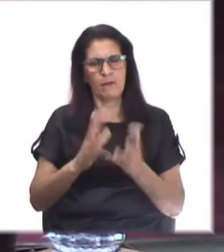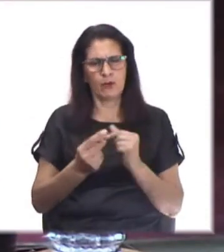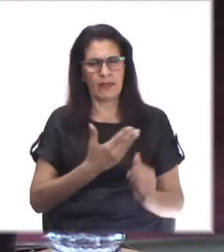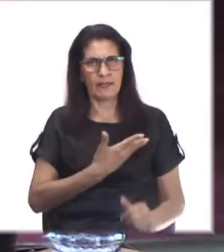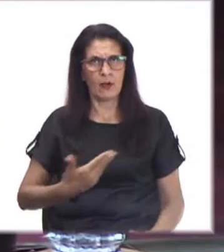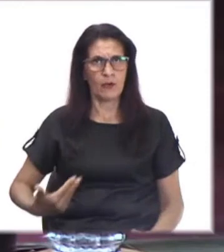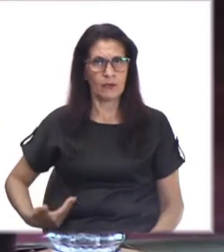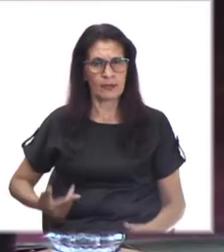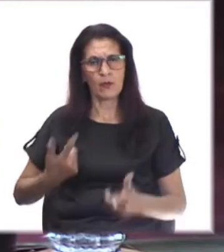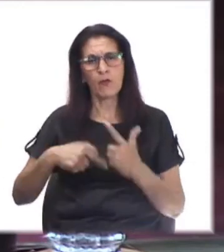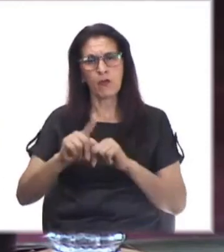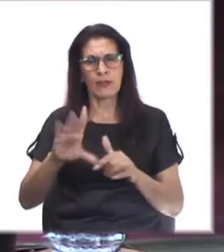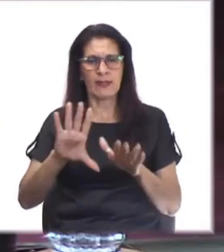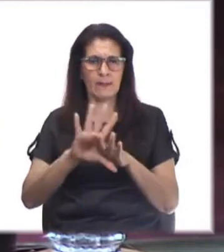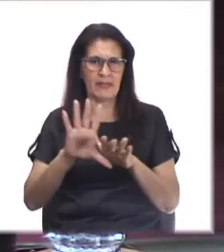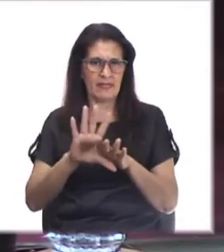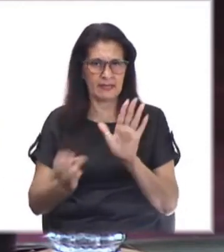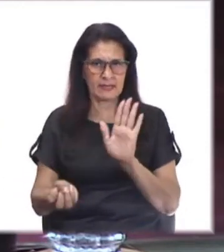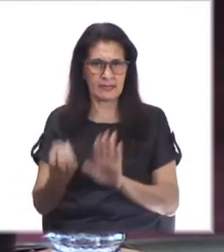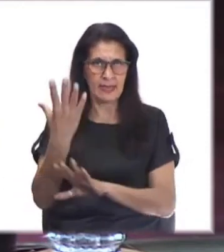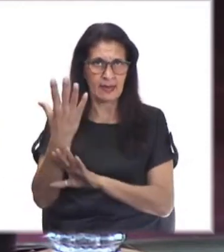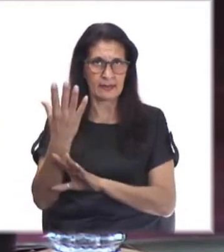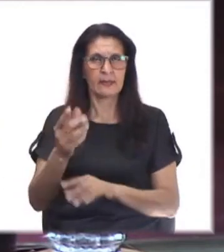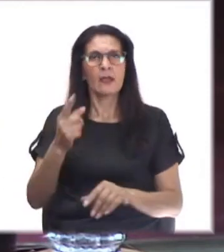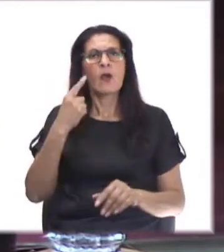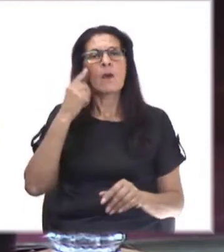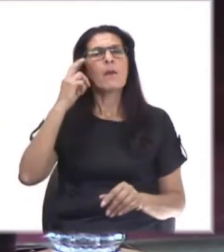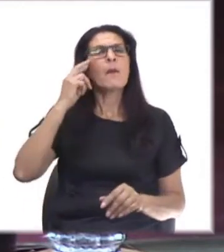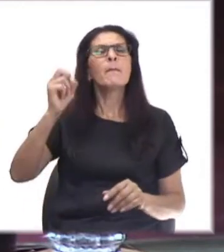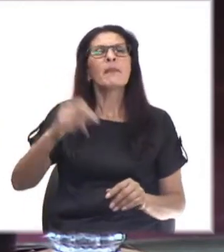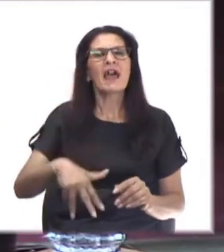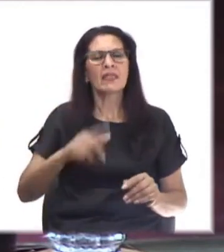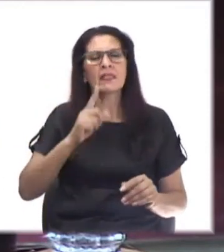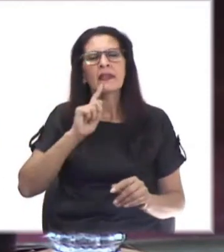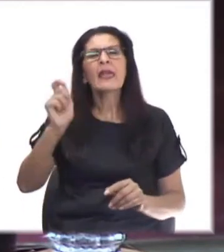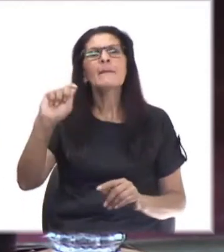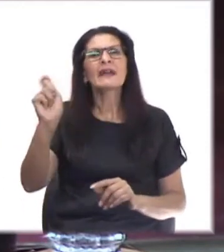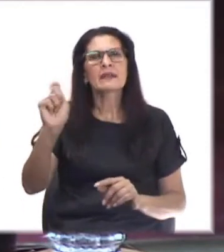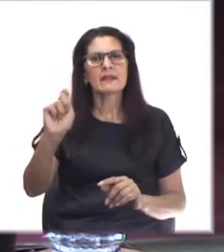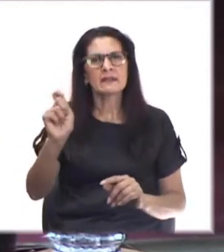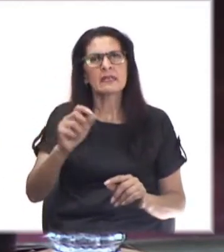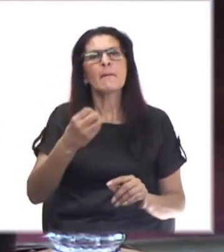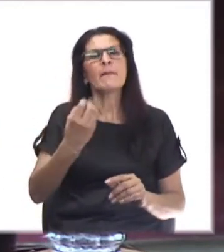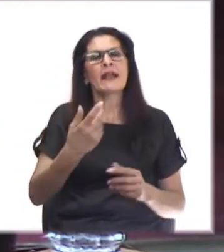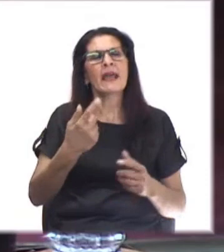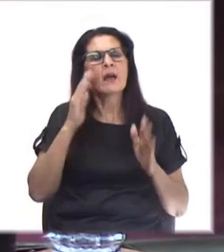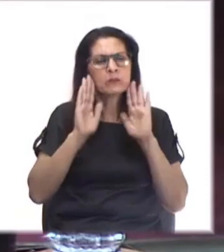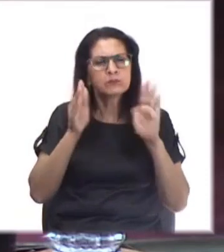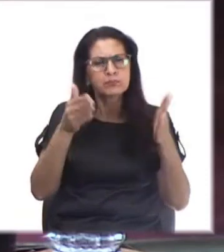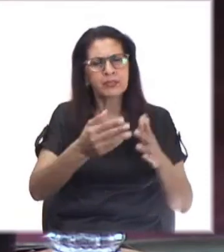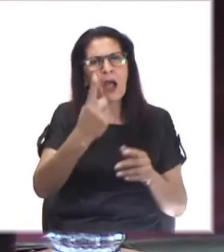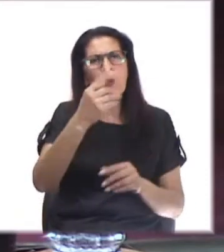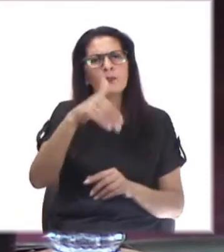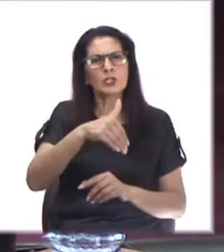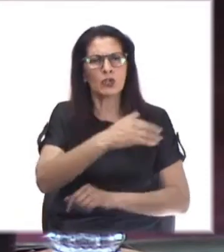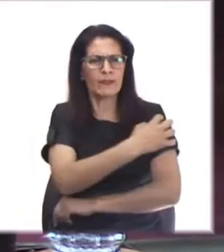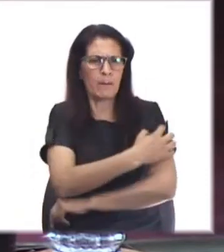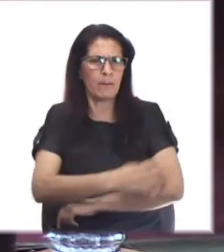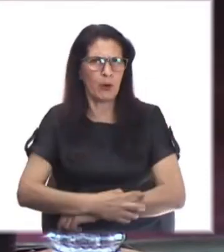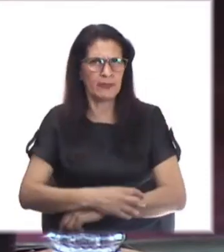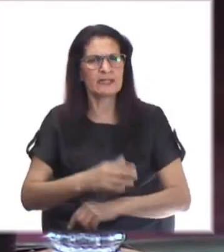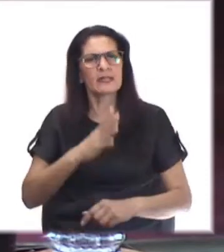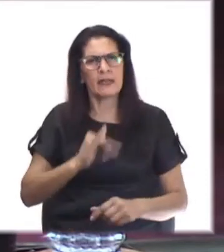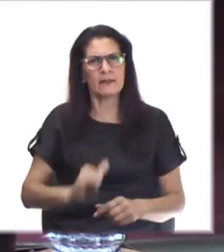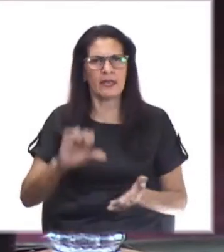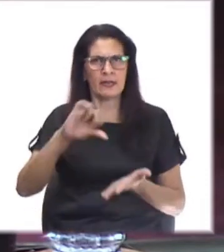creación del MIDES, como la elaboración del plan de emergencia para atender la situación de 1 millón de pobres y 100.000 indigentes que afrontaba el